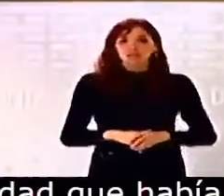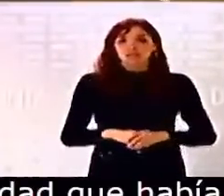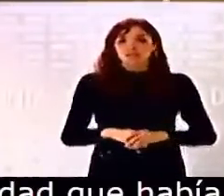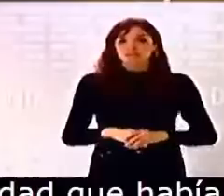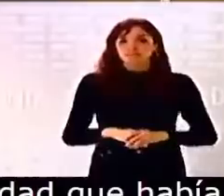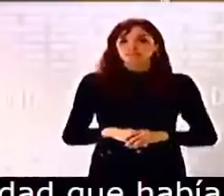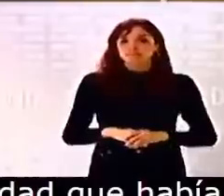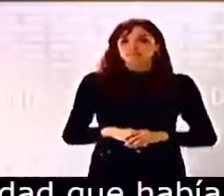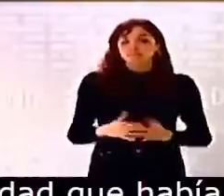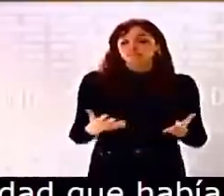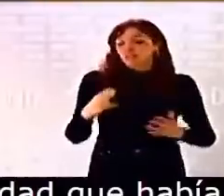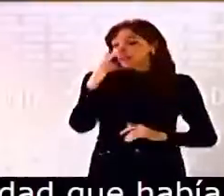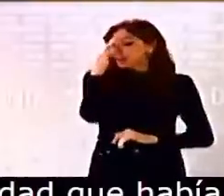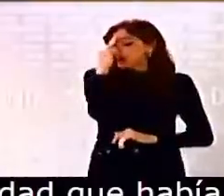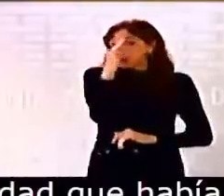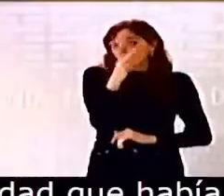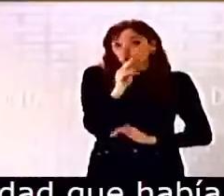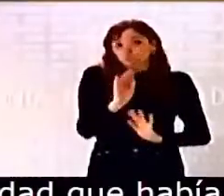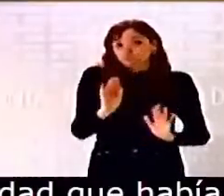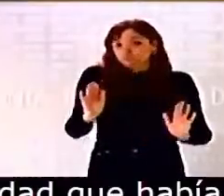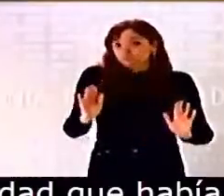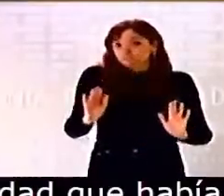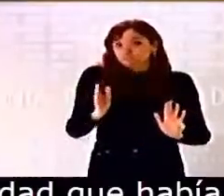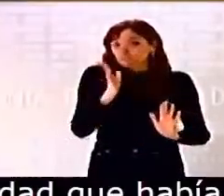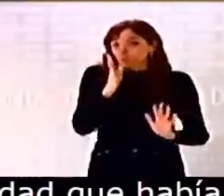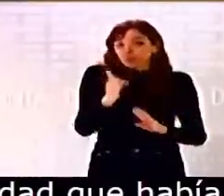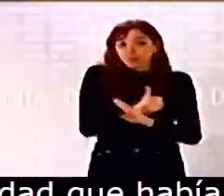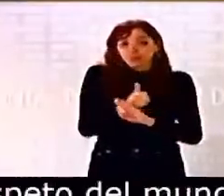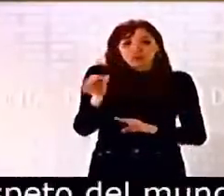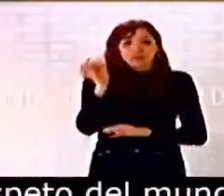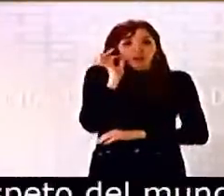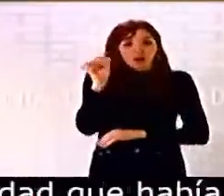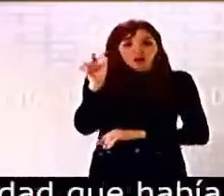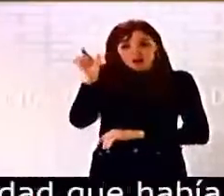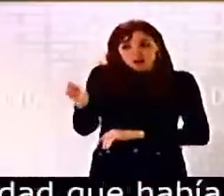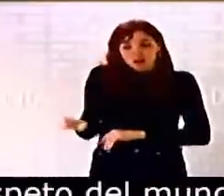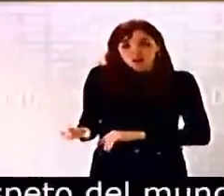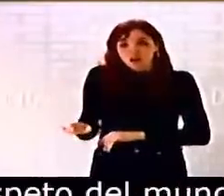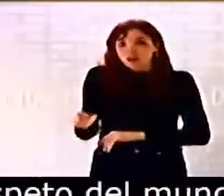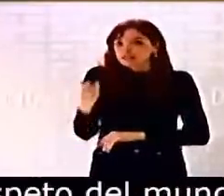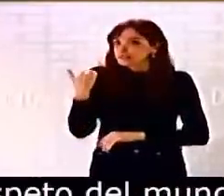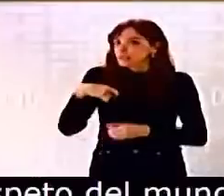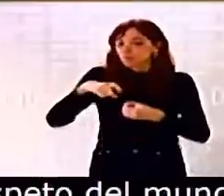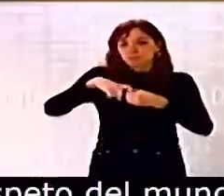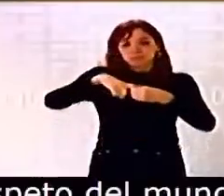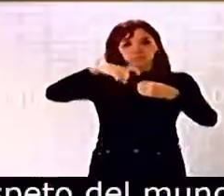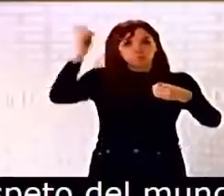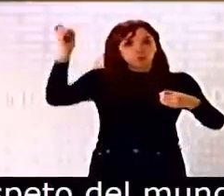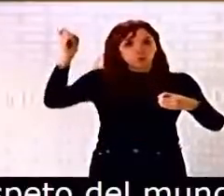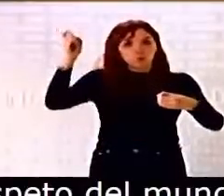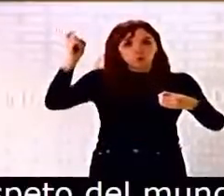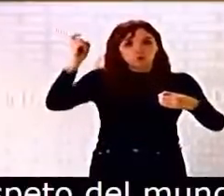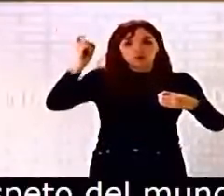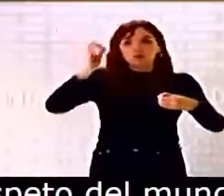Y todo el respeto del mundo como ciudadana, y no, en este momento ya no forma parte de nuestra